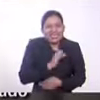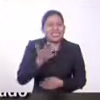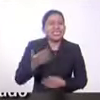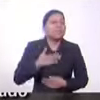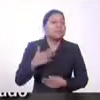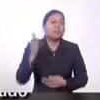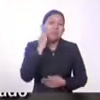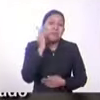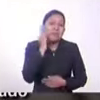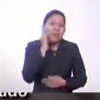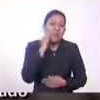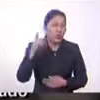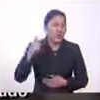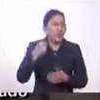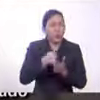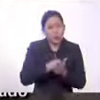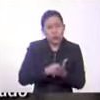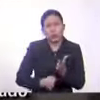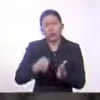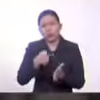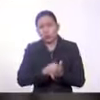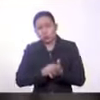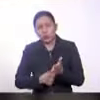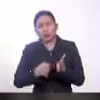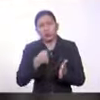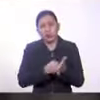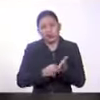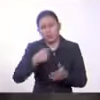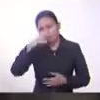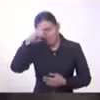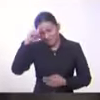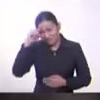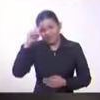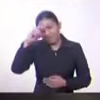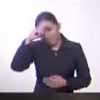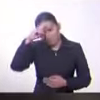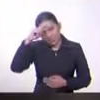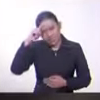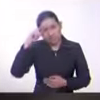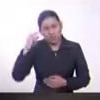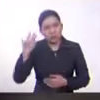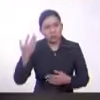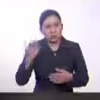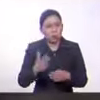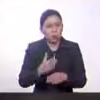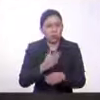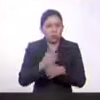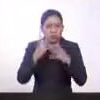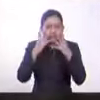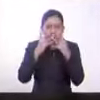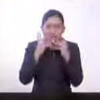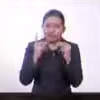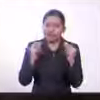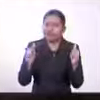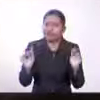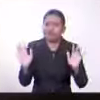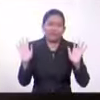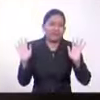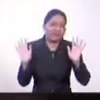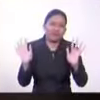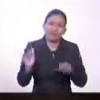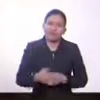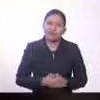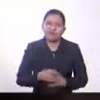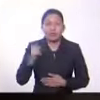lo que con su esfuerzo había creado, pues como que se desvaneció, pues. Así como